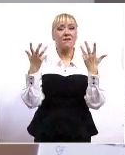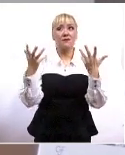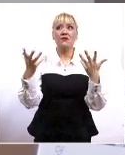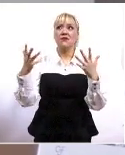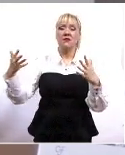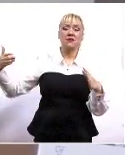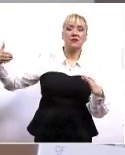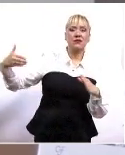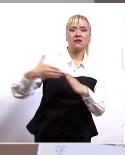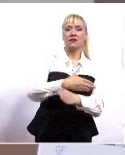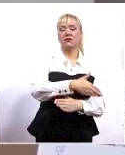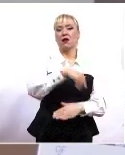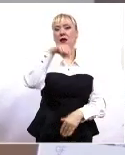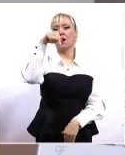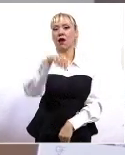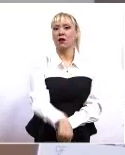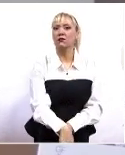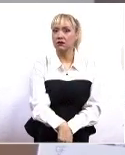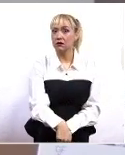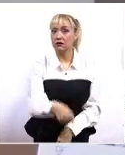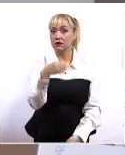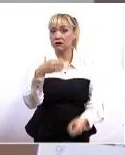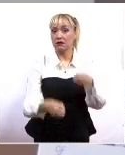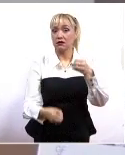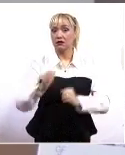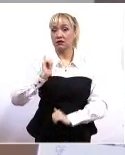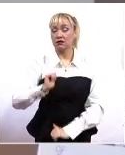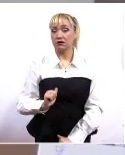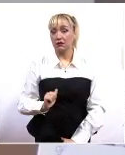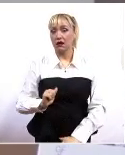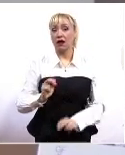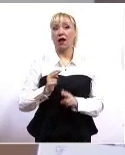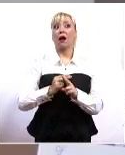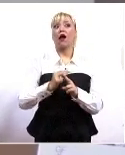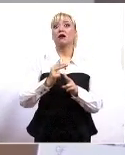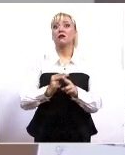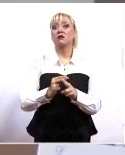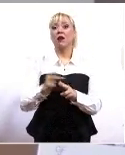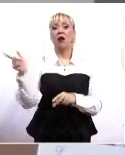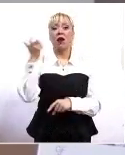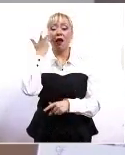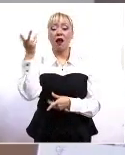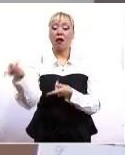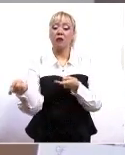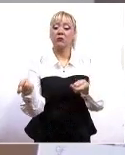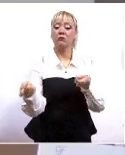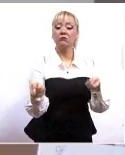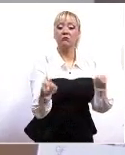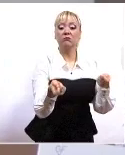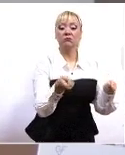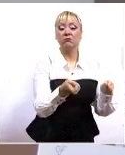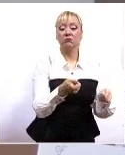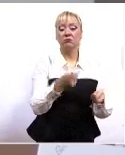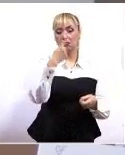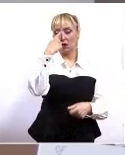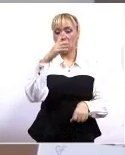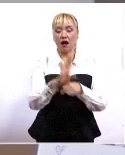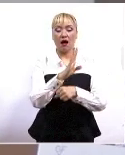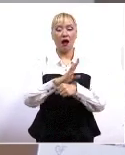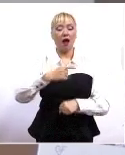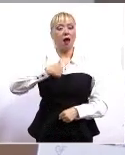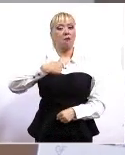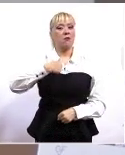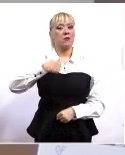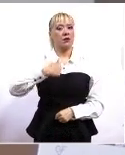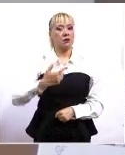Poder Judicial, de entrar a incluso administrar, ¿verdad? Administrar cómo